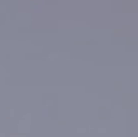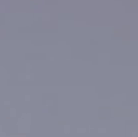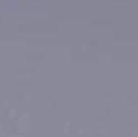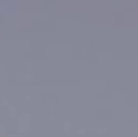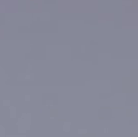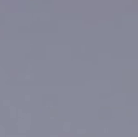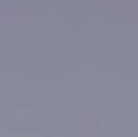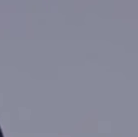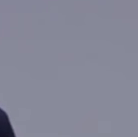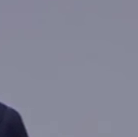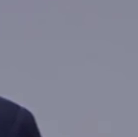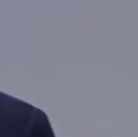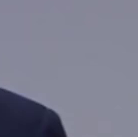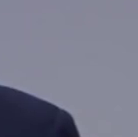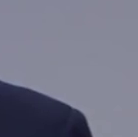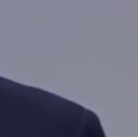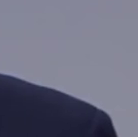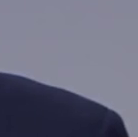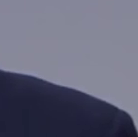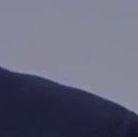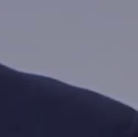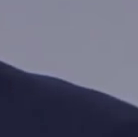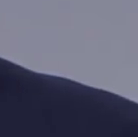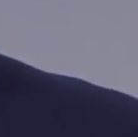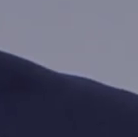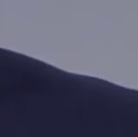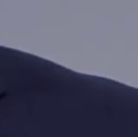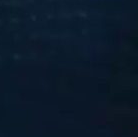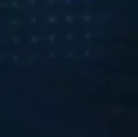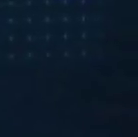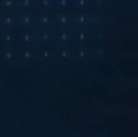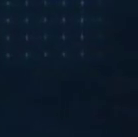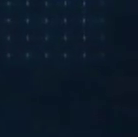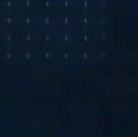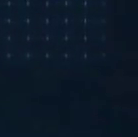tema el amigo y ustedes, Cachito Bueno.